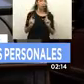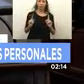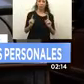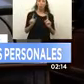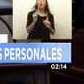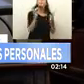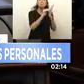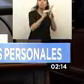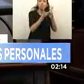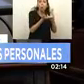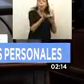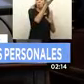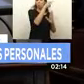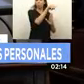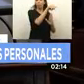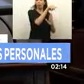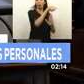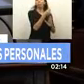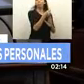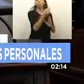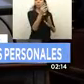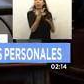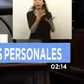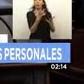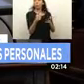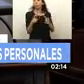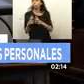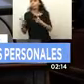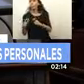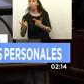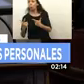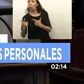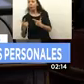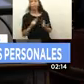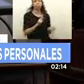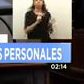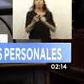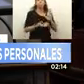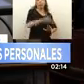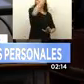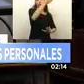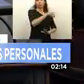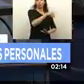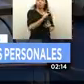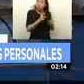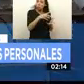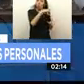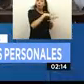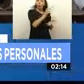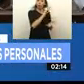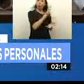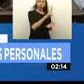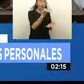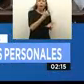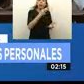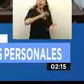precios para suplir lo que no tienen por volumen por precio qu es lo que hizo aror por ejemplo tuvo rentabilidad su problema